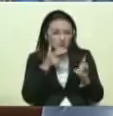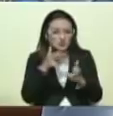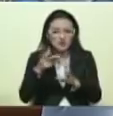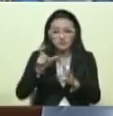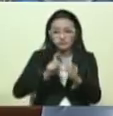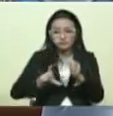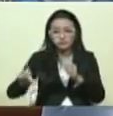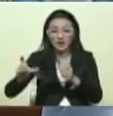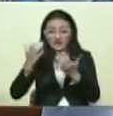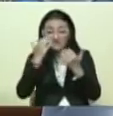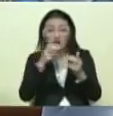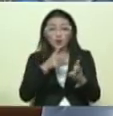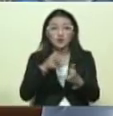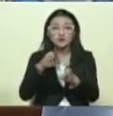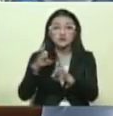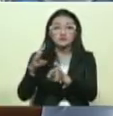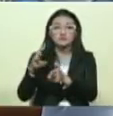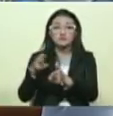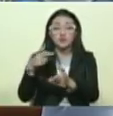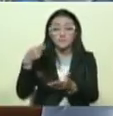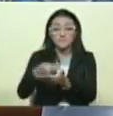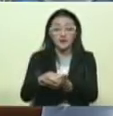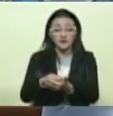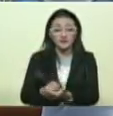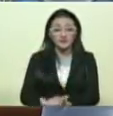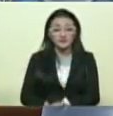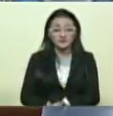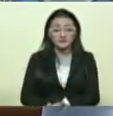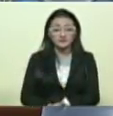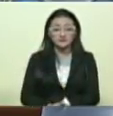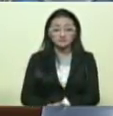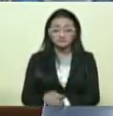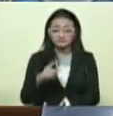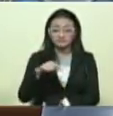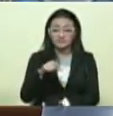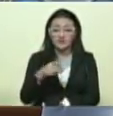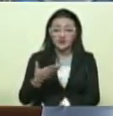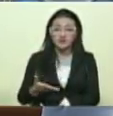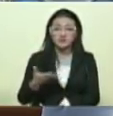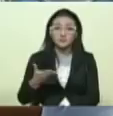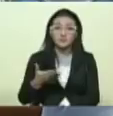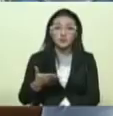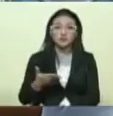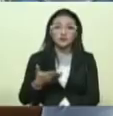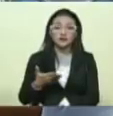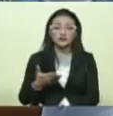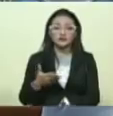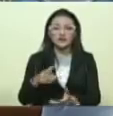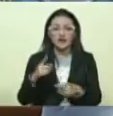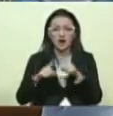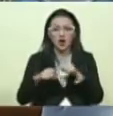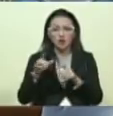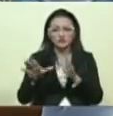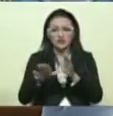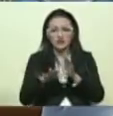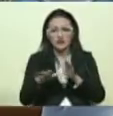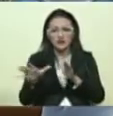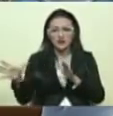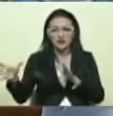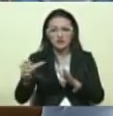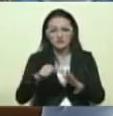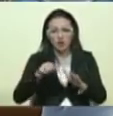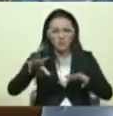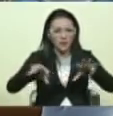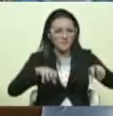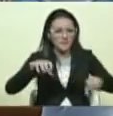del terrorismo. Quiero destacar como un hecho relevante los bienes incautados, en este caso a esta